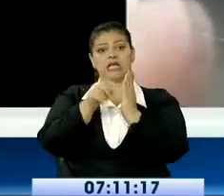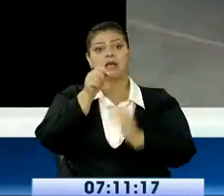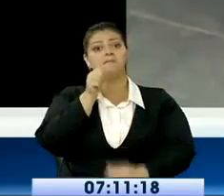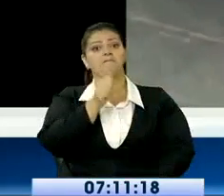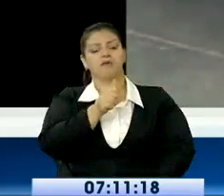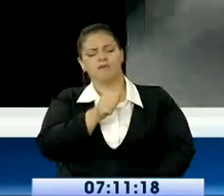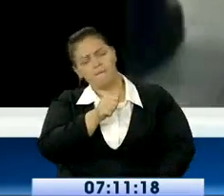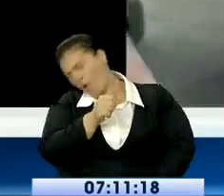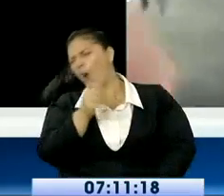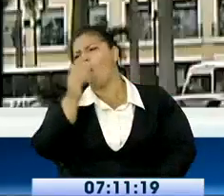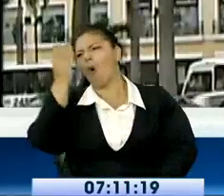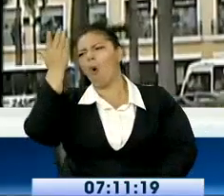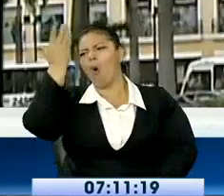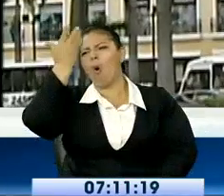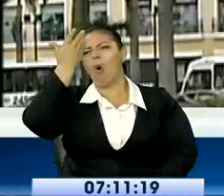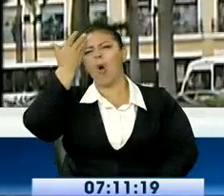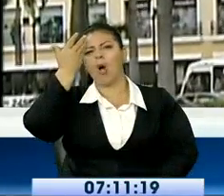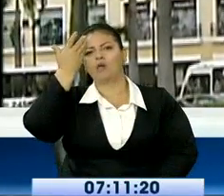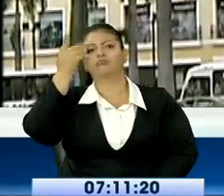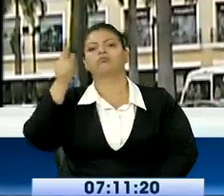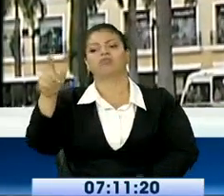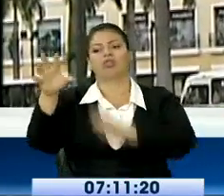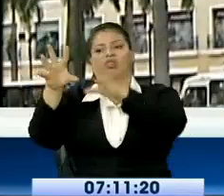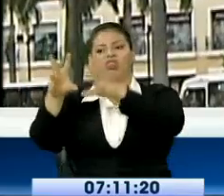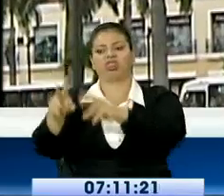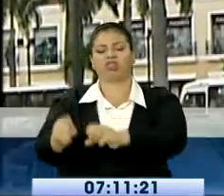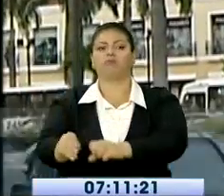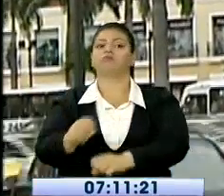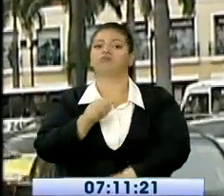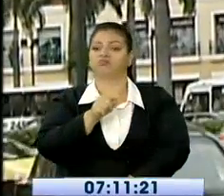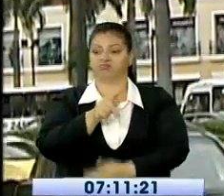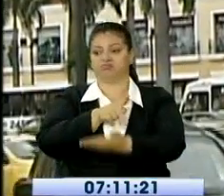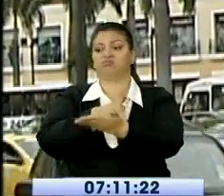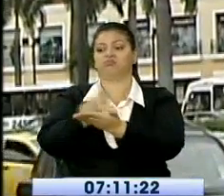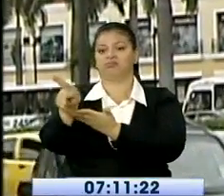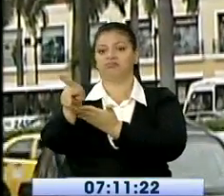responsable de los gastos. Informó Jorge Salazar.